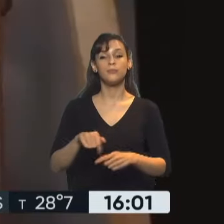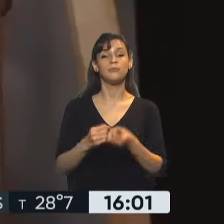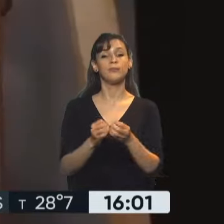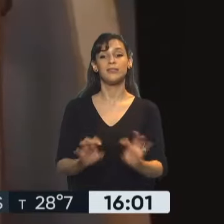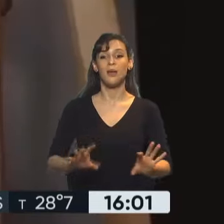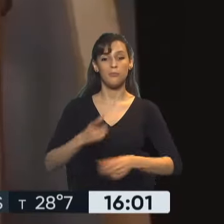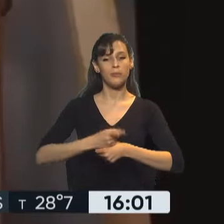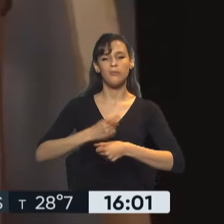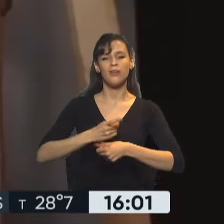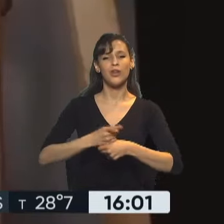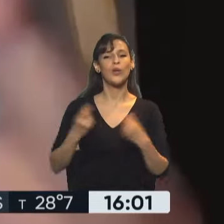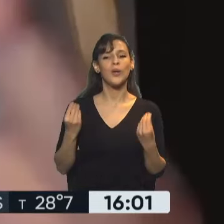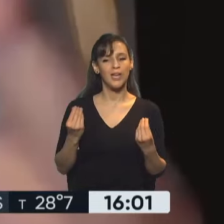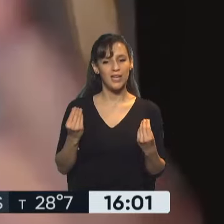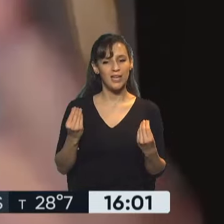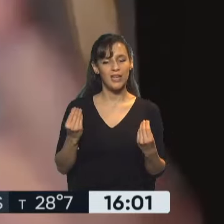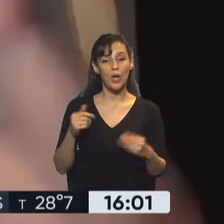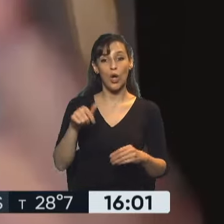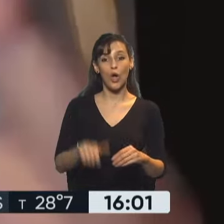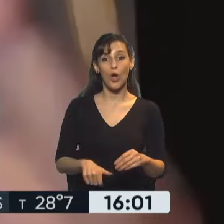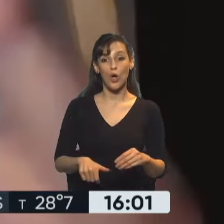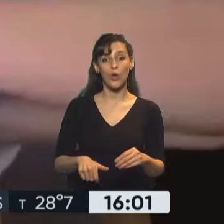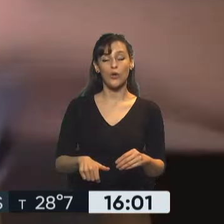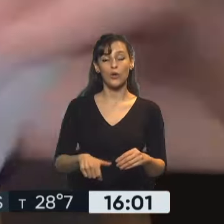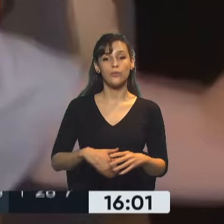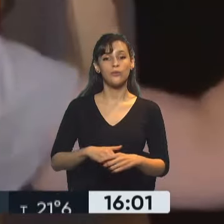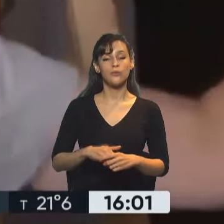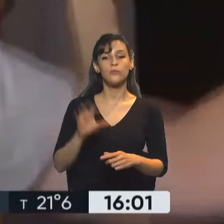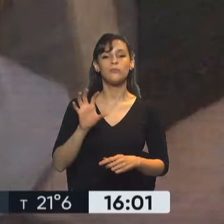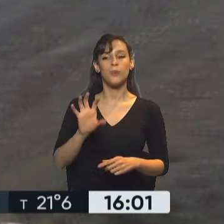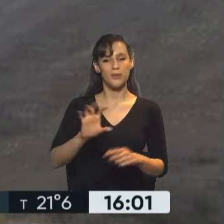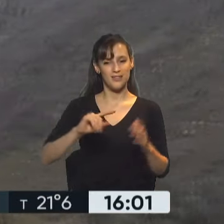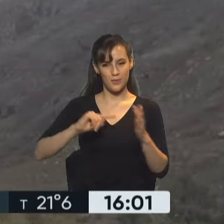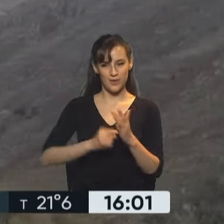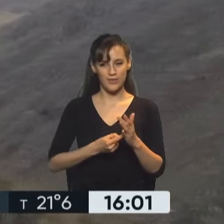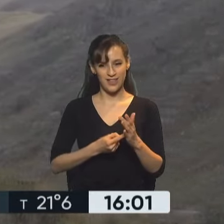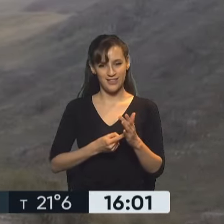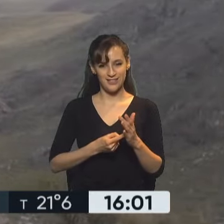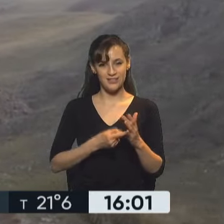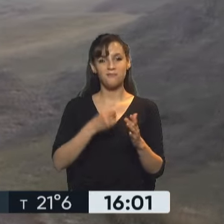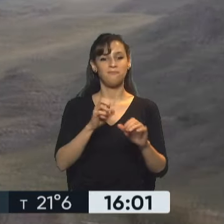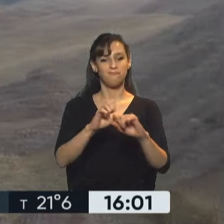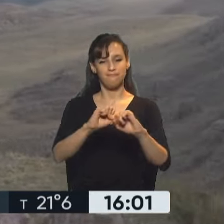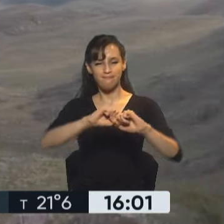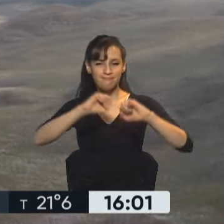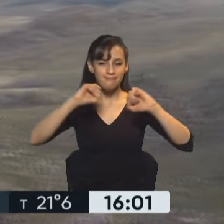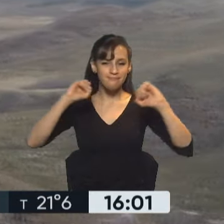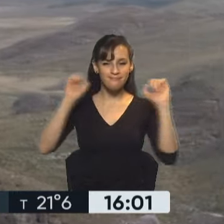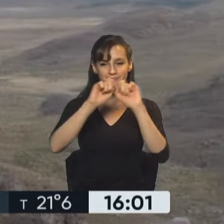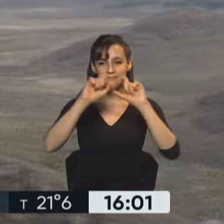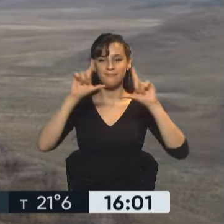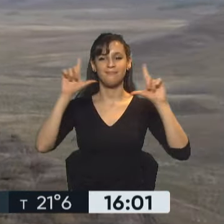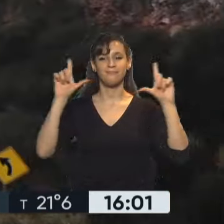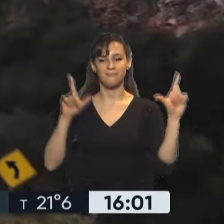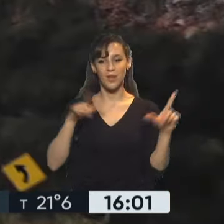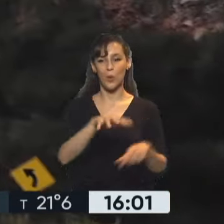abriendo la ventana. Hoy la ventana la vamos a abrir de Tornquist, de provincia de Buenos Aires. Abrimos nomás porque una linda historia nos lleva a